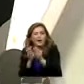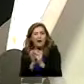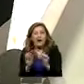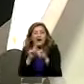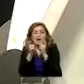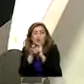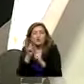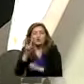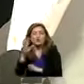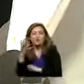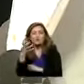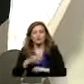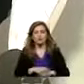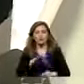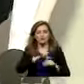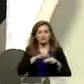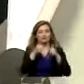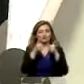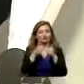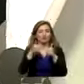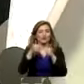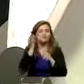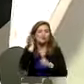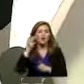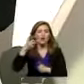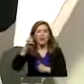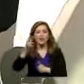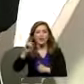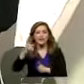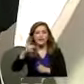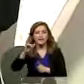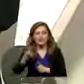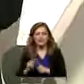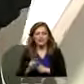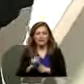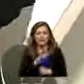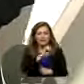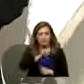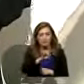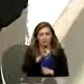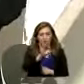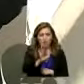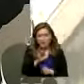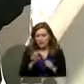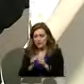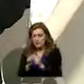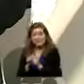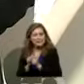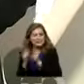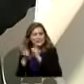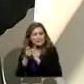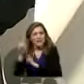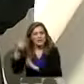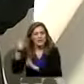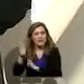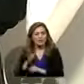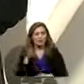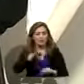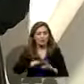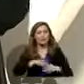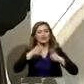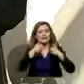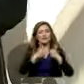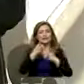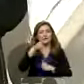de la candidata Holguín de 0.89 pasa a 10. Y la votación de la candidata